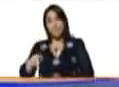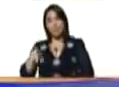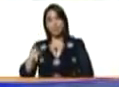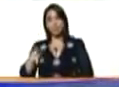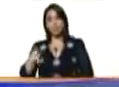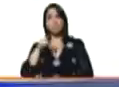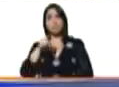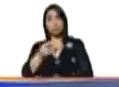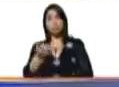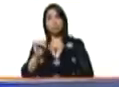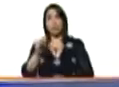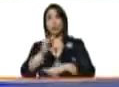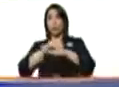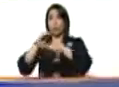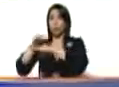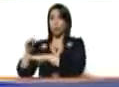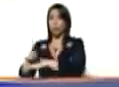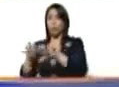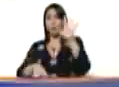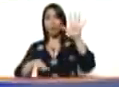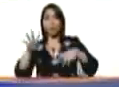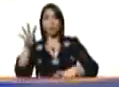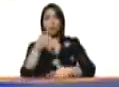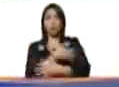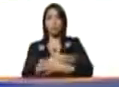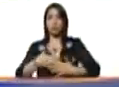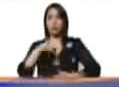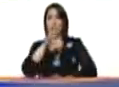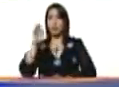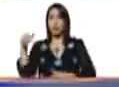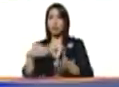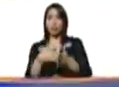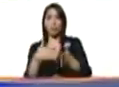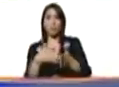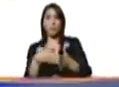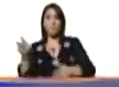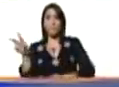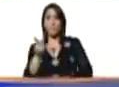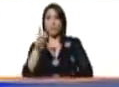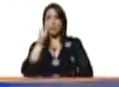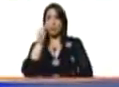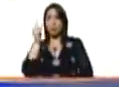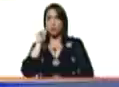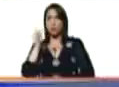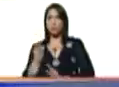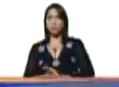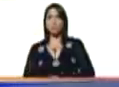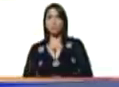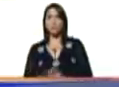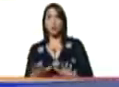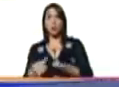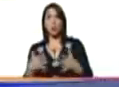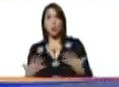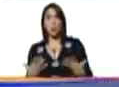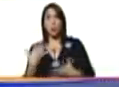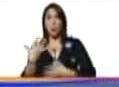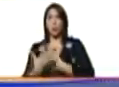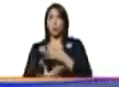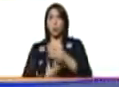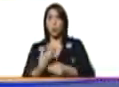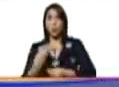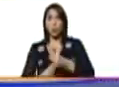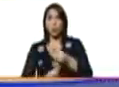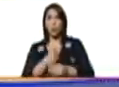Esto sí es una consulta, 14.500.000 venezolanos y venezolanas. Y cuando se les aprueba, se